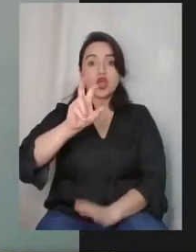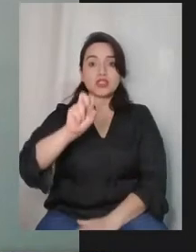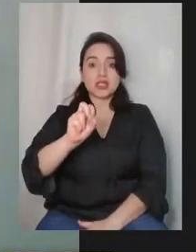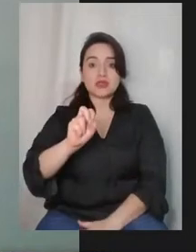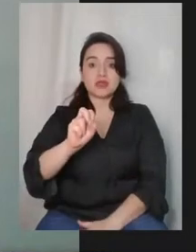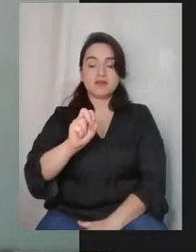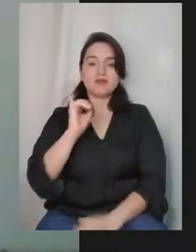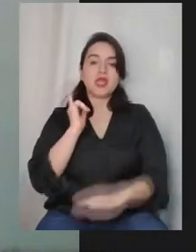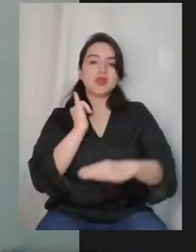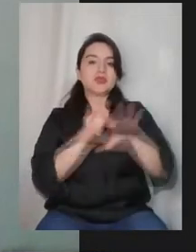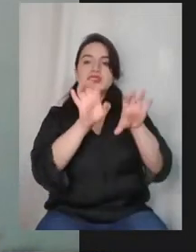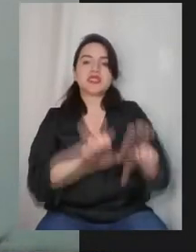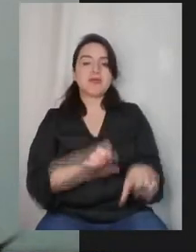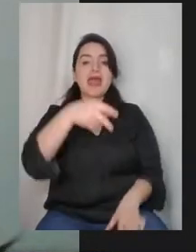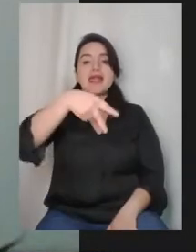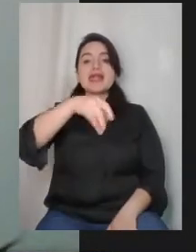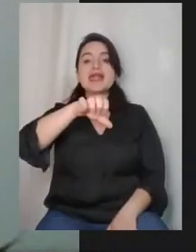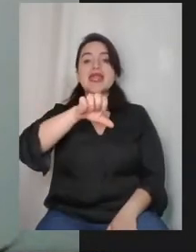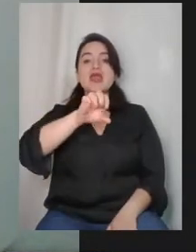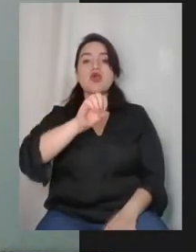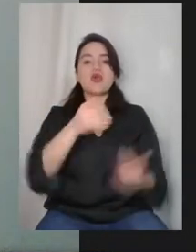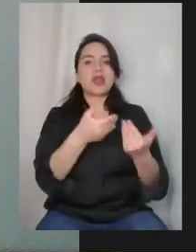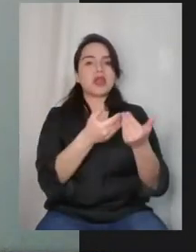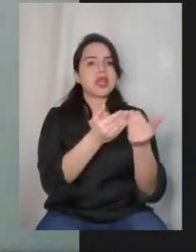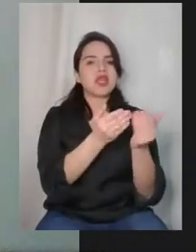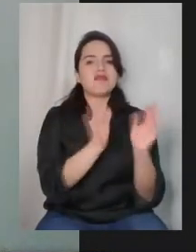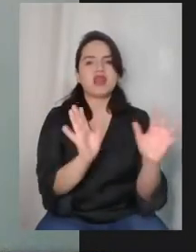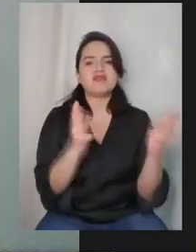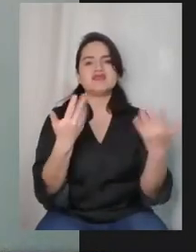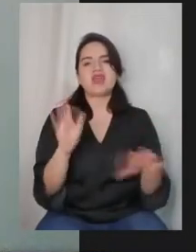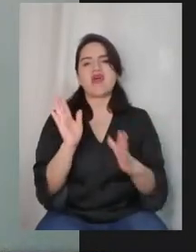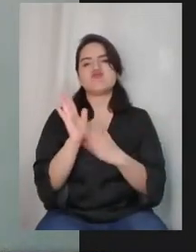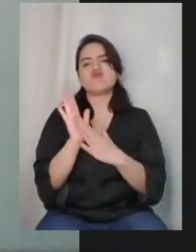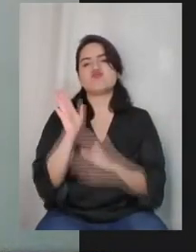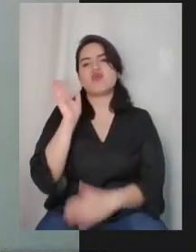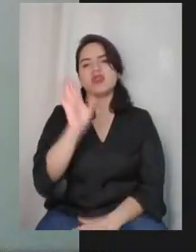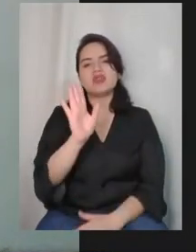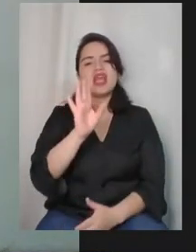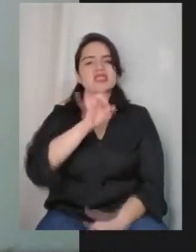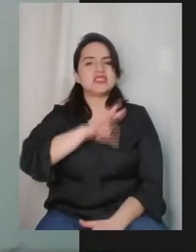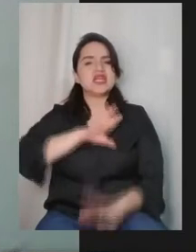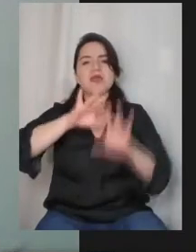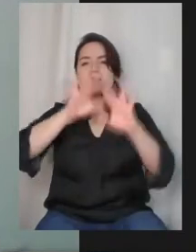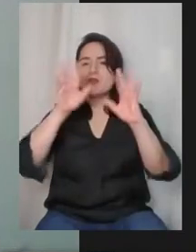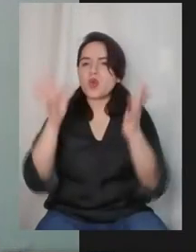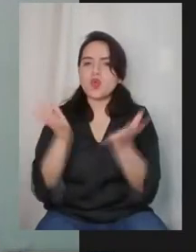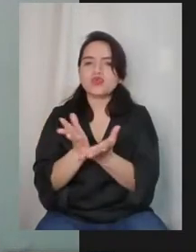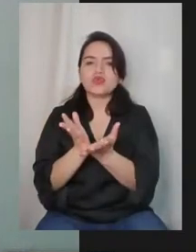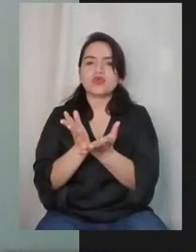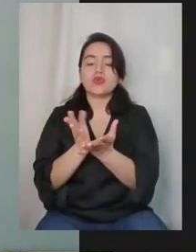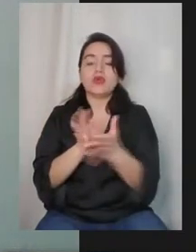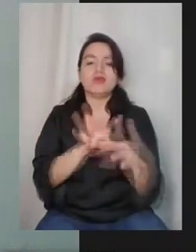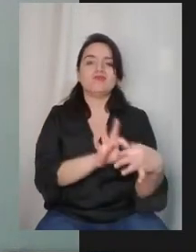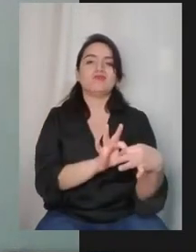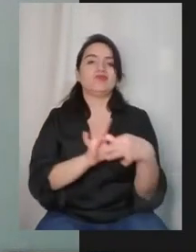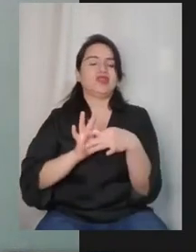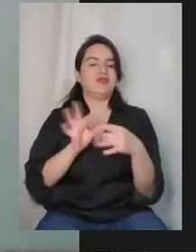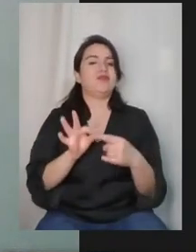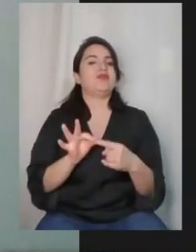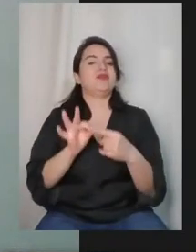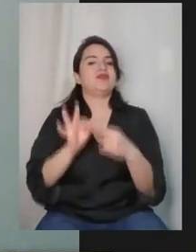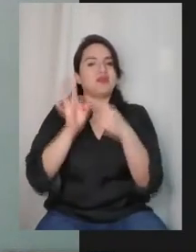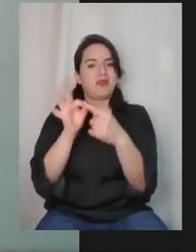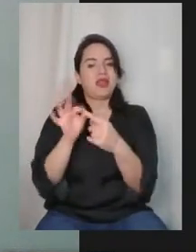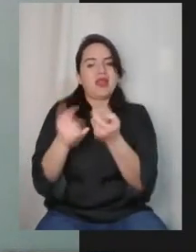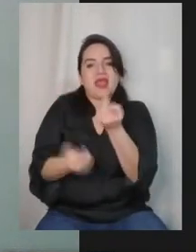neoliberal, hoy ya ha sido demostrado en muchos lugares de Chile y del mundo, que ha sido la causa principal de una economía